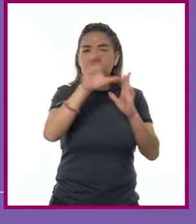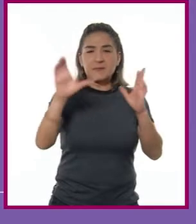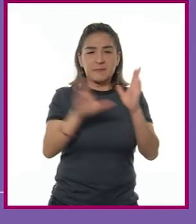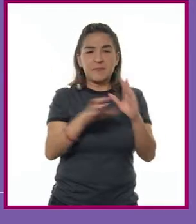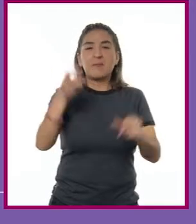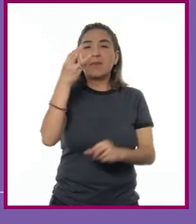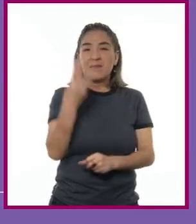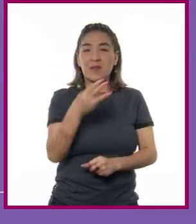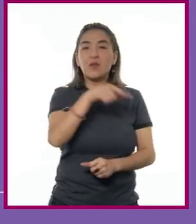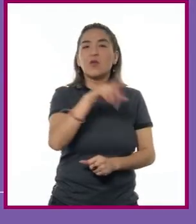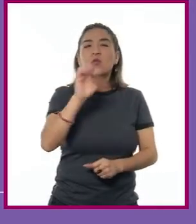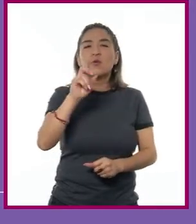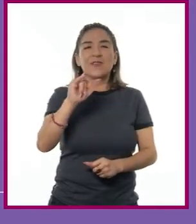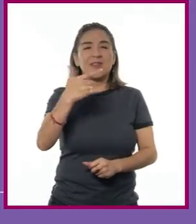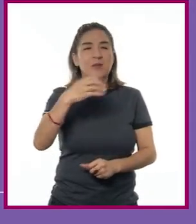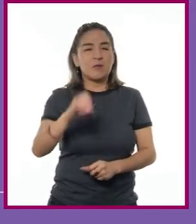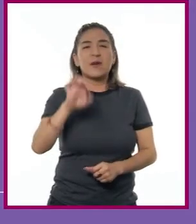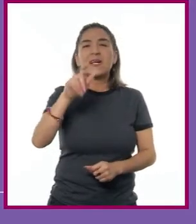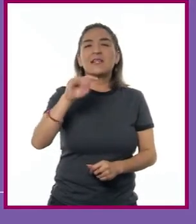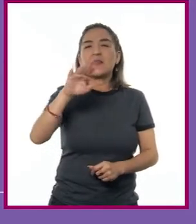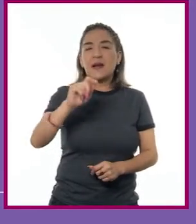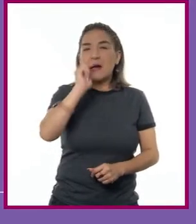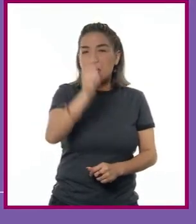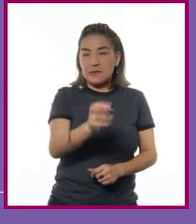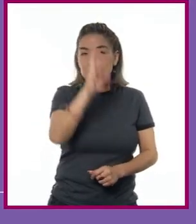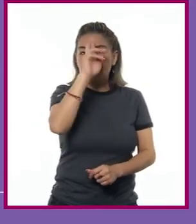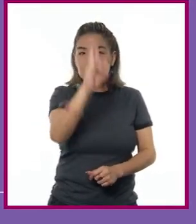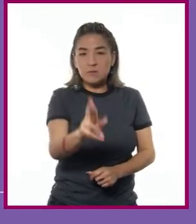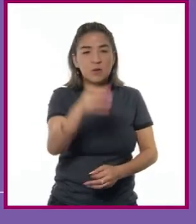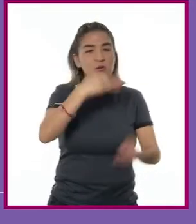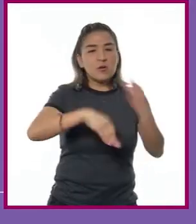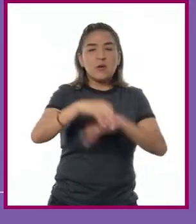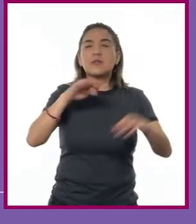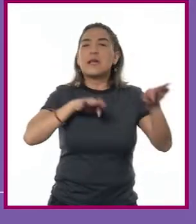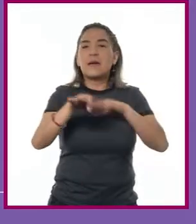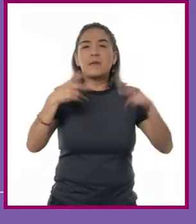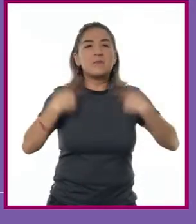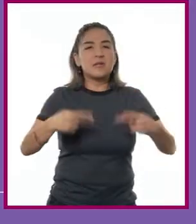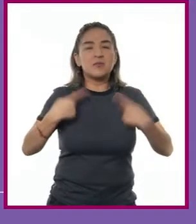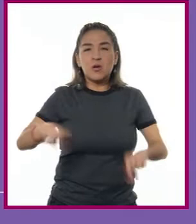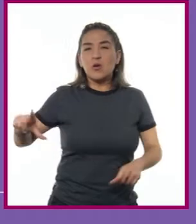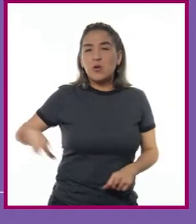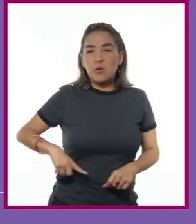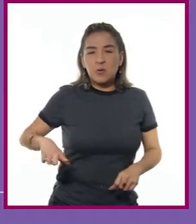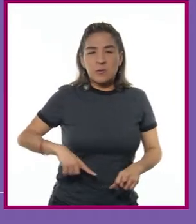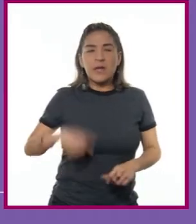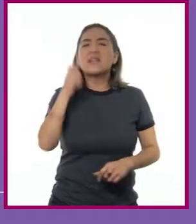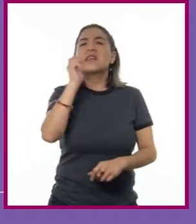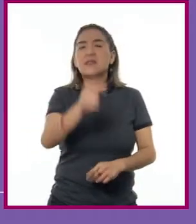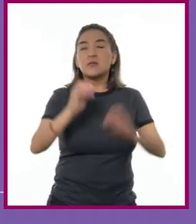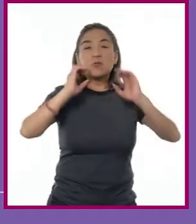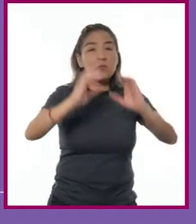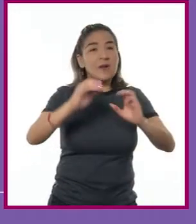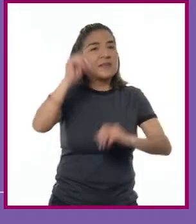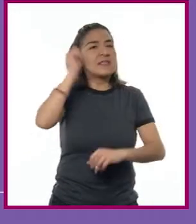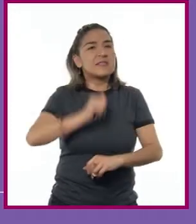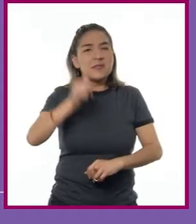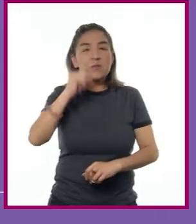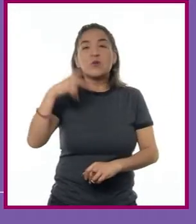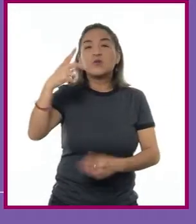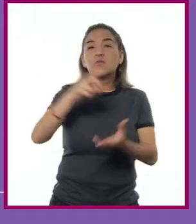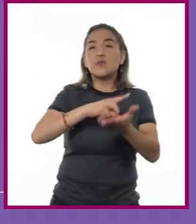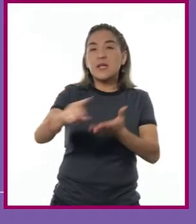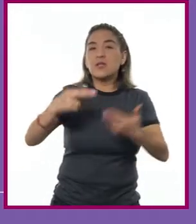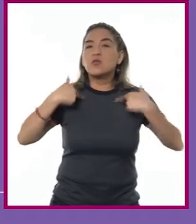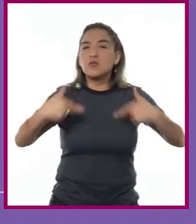del Código de Ética refiere al respeto con que deben actuar los servidores públicos, cuidando en todo momento los